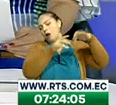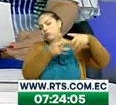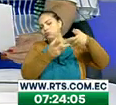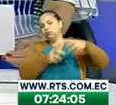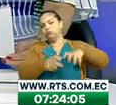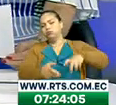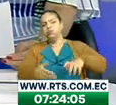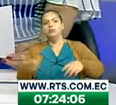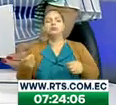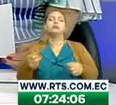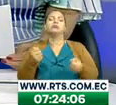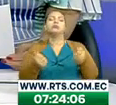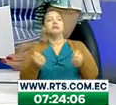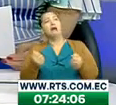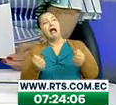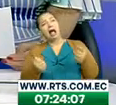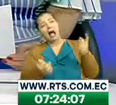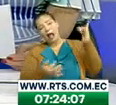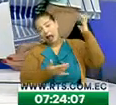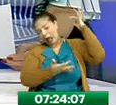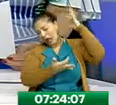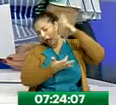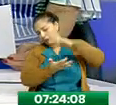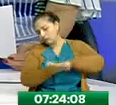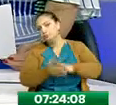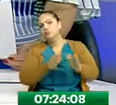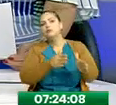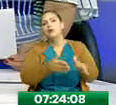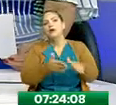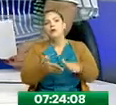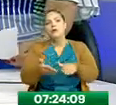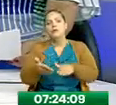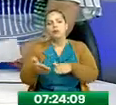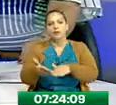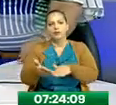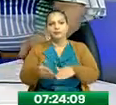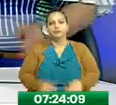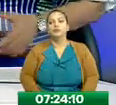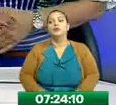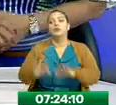piden ayuda porque son de escasos recursos económicos. Hasta el momento